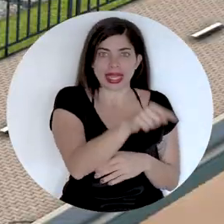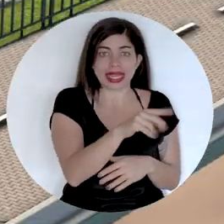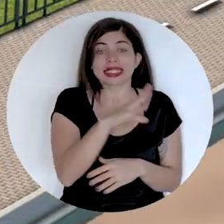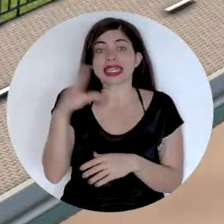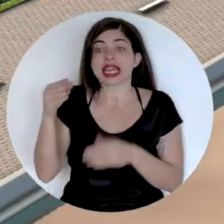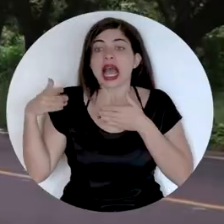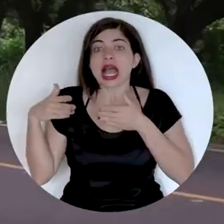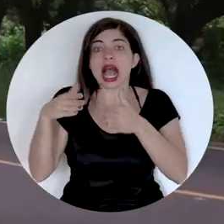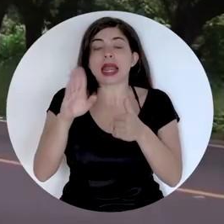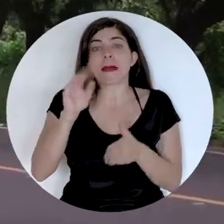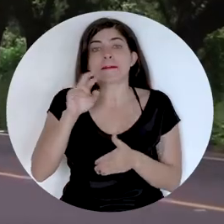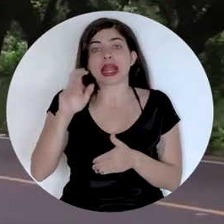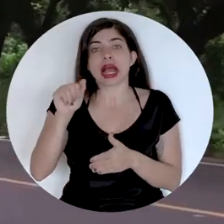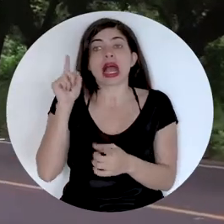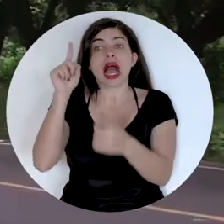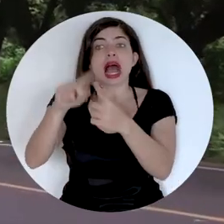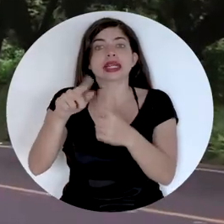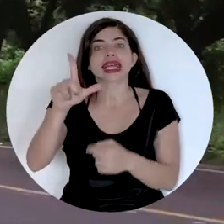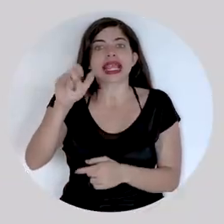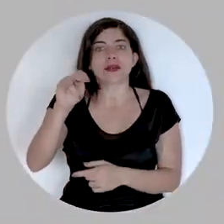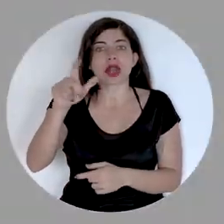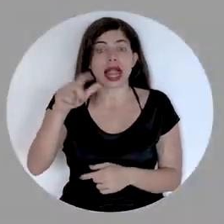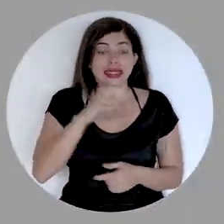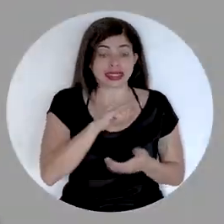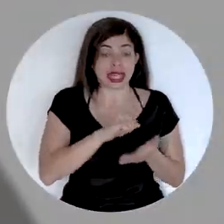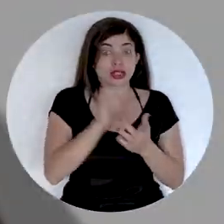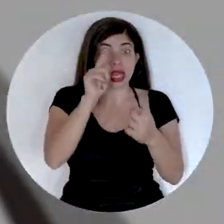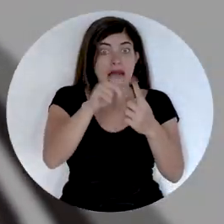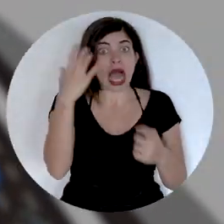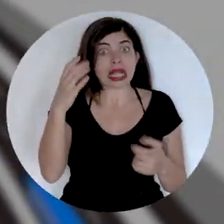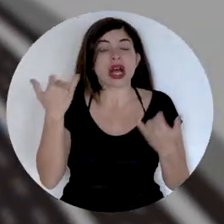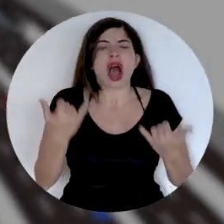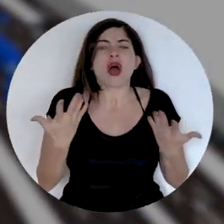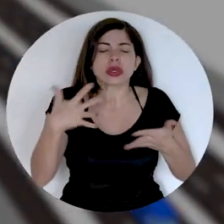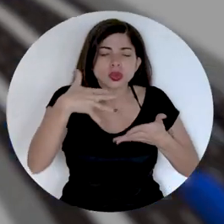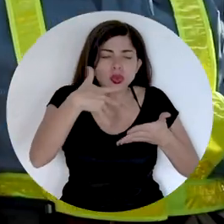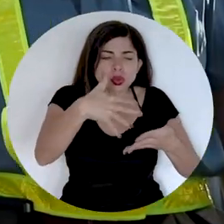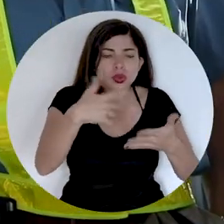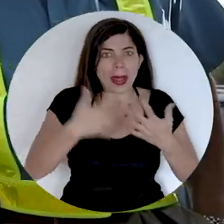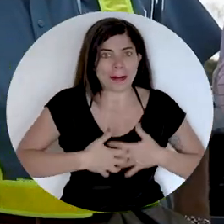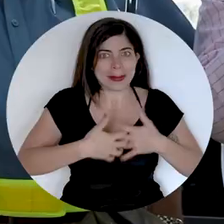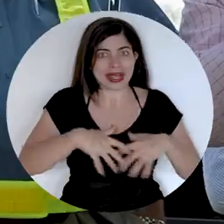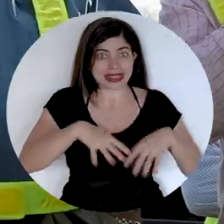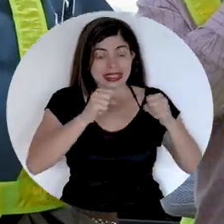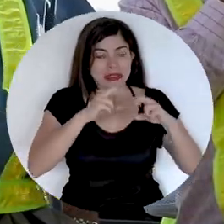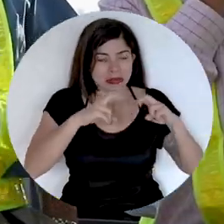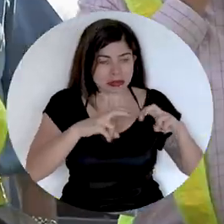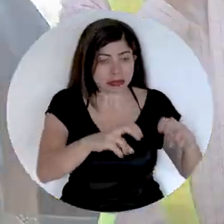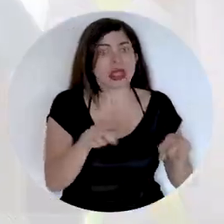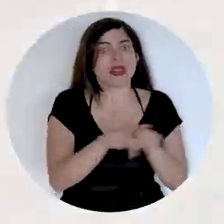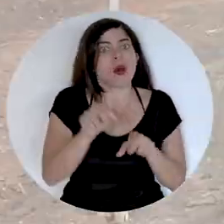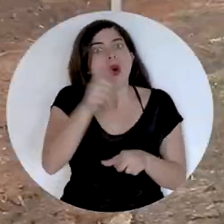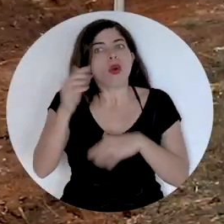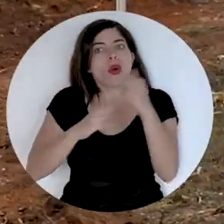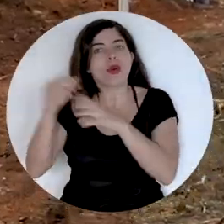El Carmen en Punta Arenas, y la carretera entre Barranca y Limonal. La autopista entre San José y Cartago avanza con estudios de factibilidad por parte de la empresa